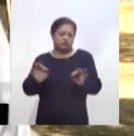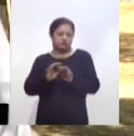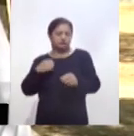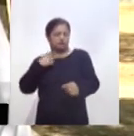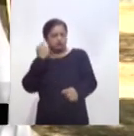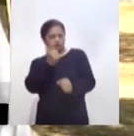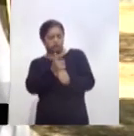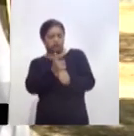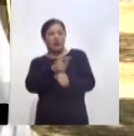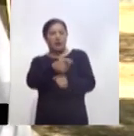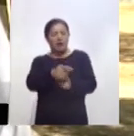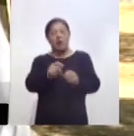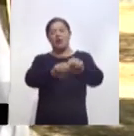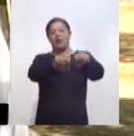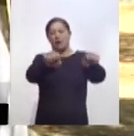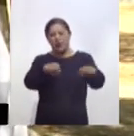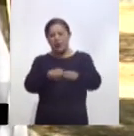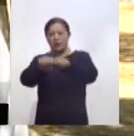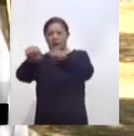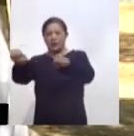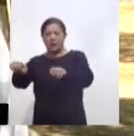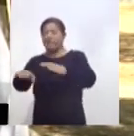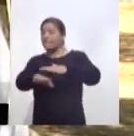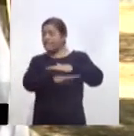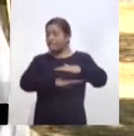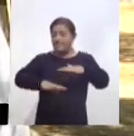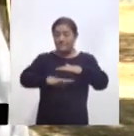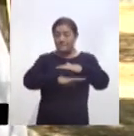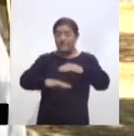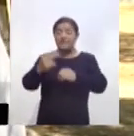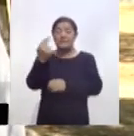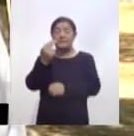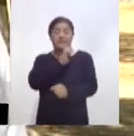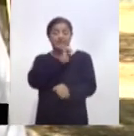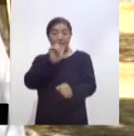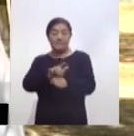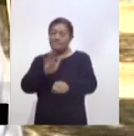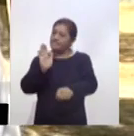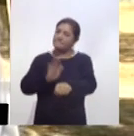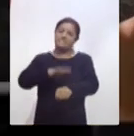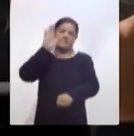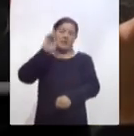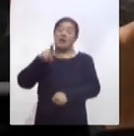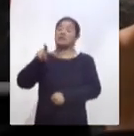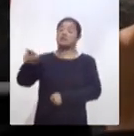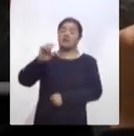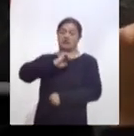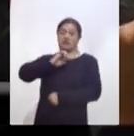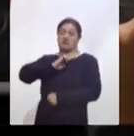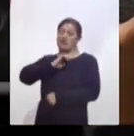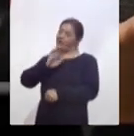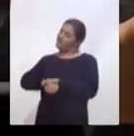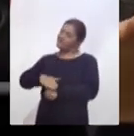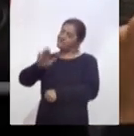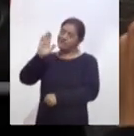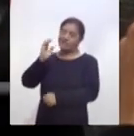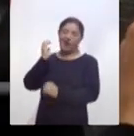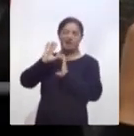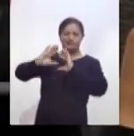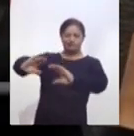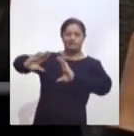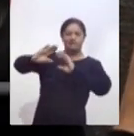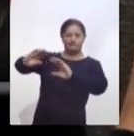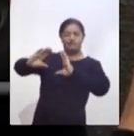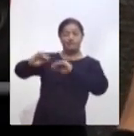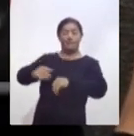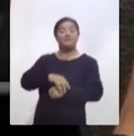las categorías formativas es donde se necesita una especialización mayor por parte del entrenador. Reiteró que este plan va encaminado a fortalecer